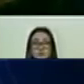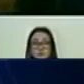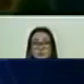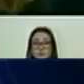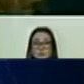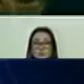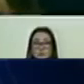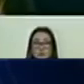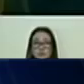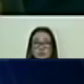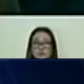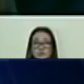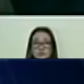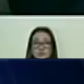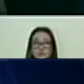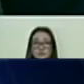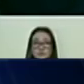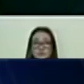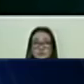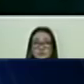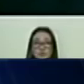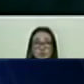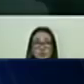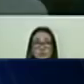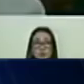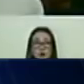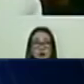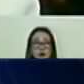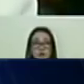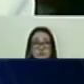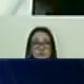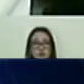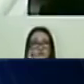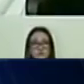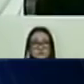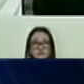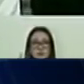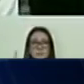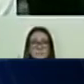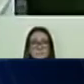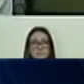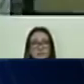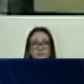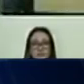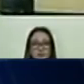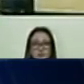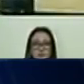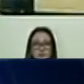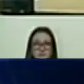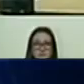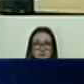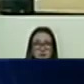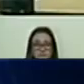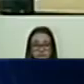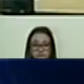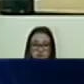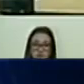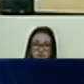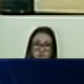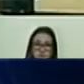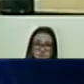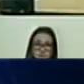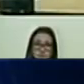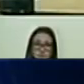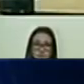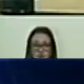por parte de gerentes y directivos de PDVSA que están bajo las rejas, están presos, están